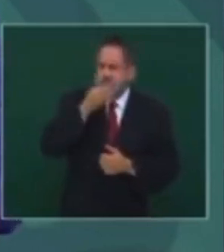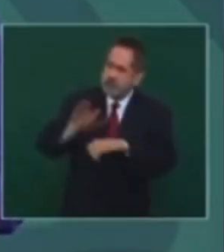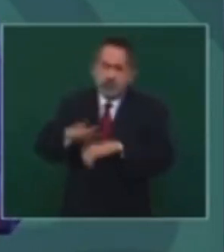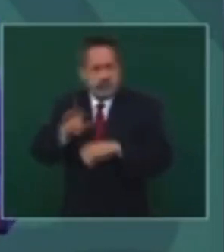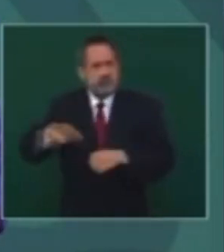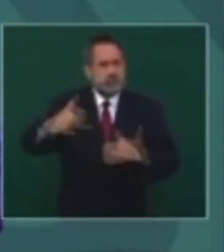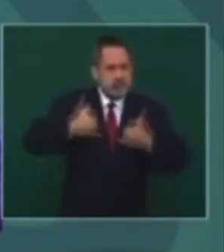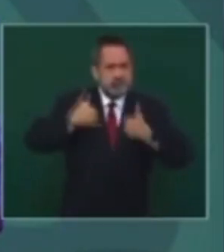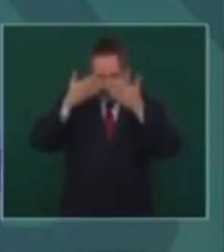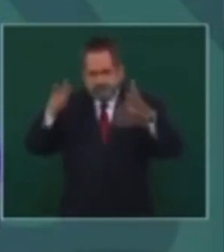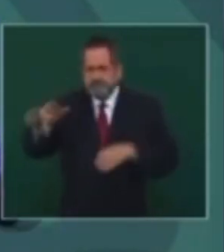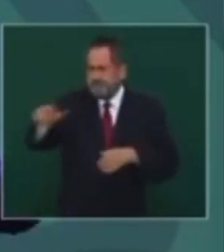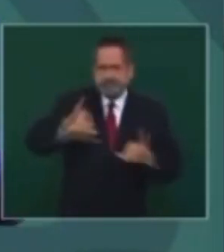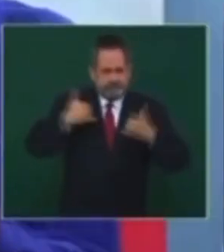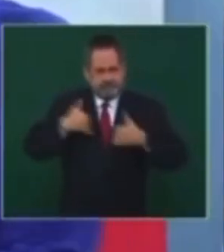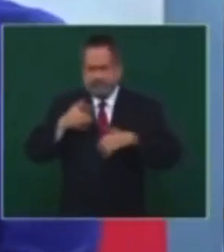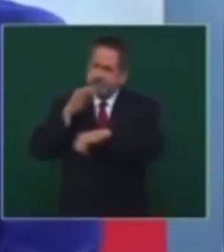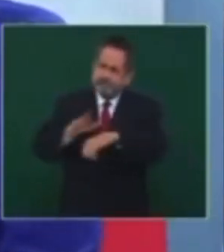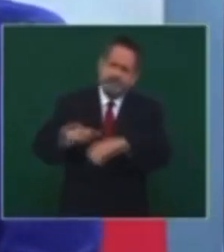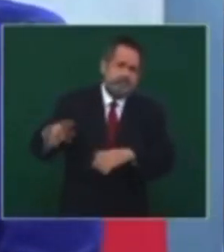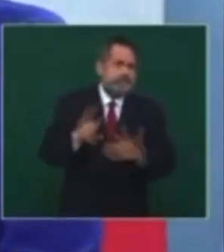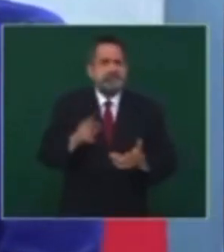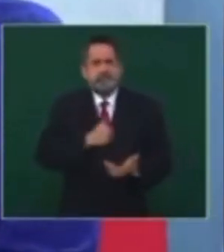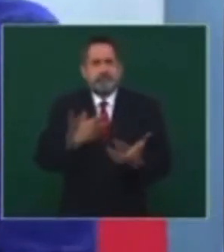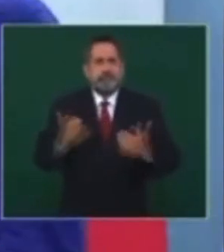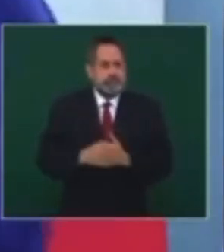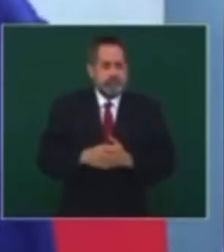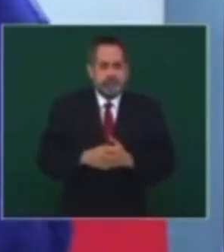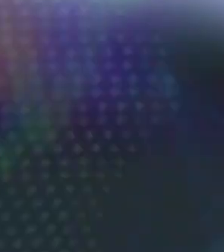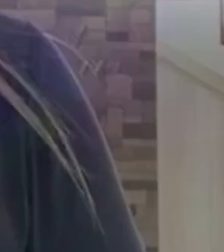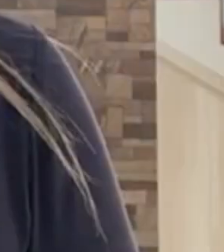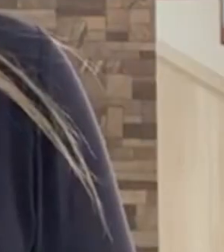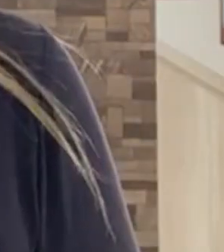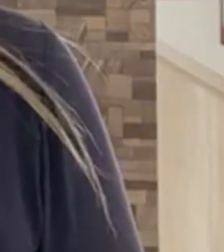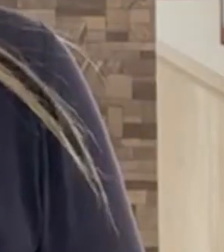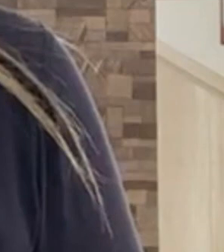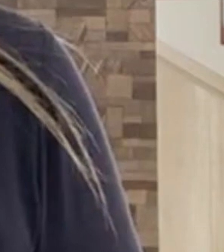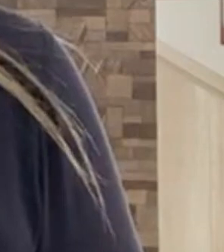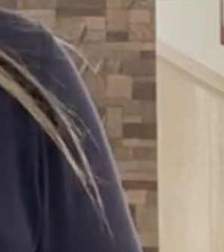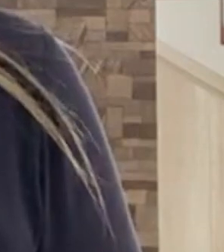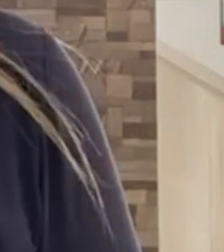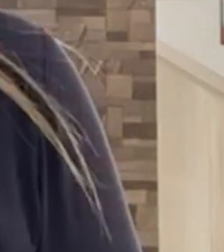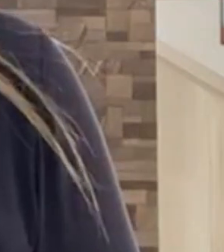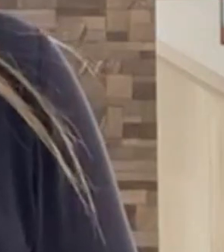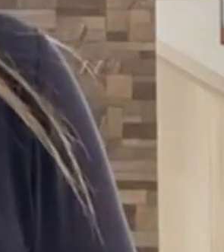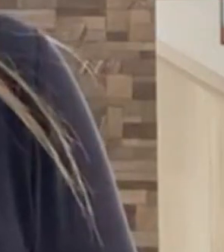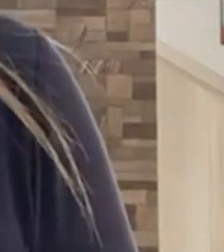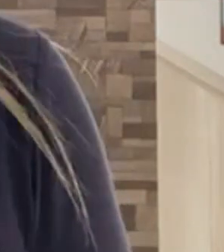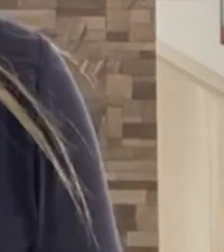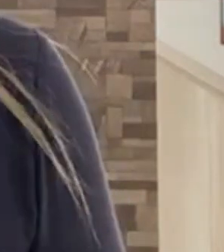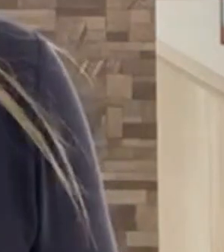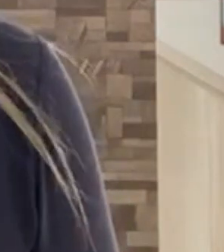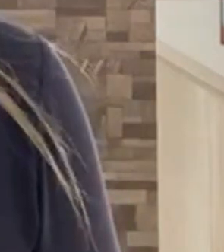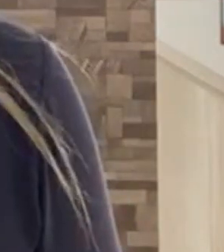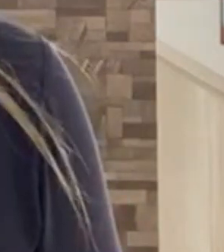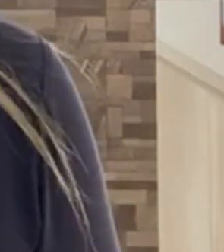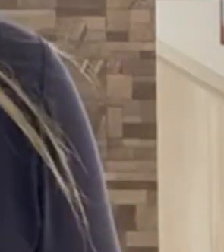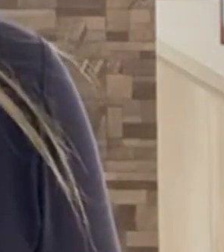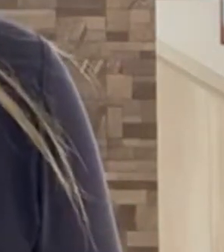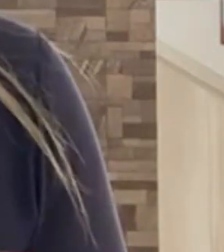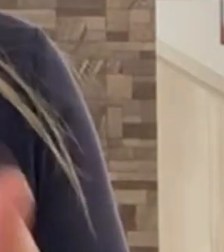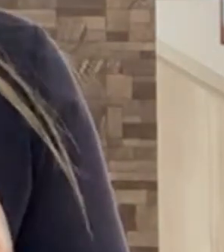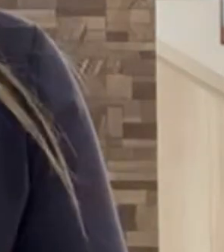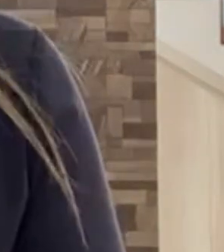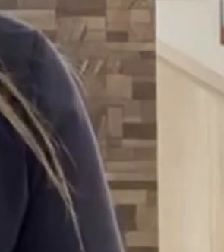jóvenes, desgraciadamente, no es novedad. Pero Pandora Papers no perdona a